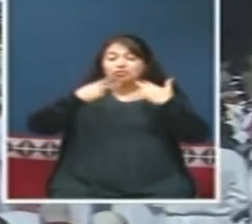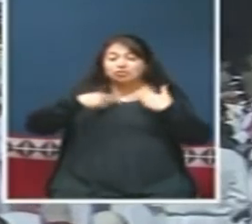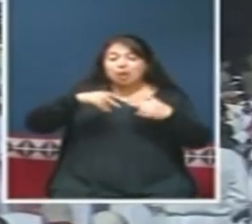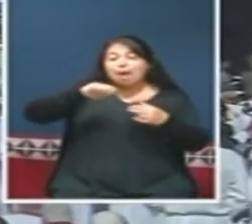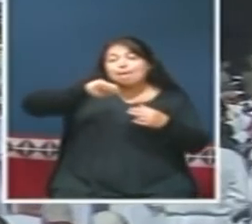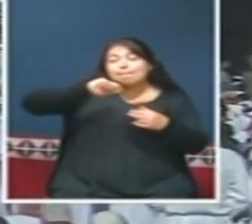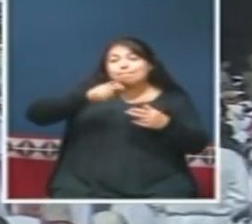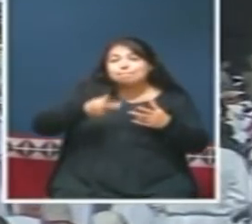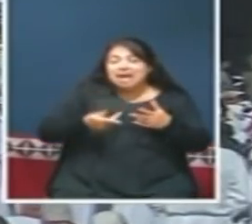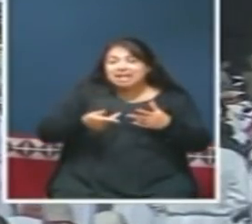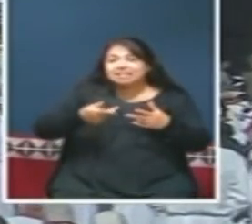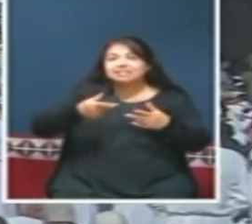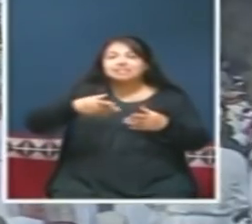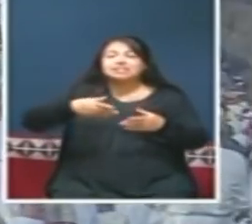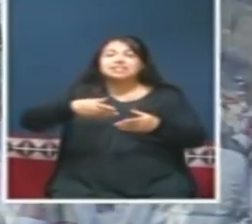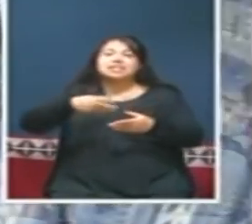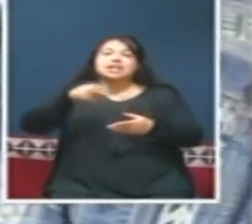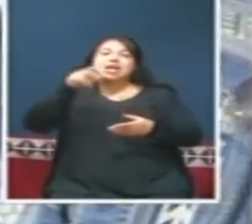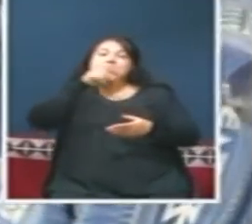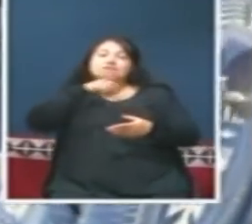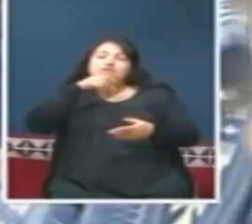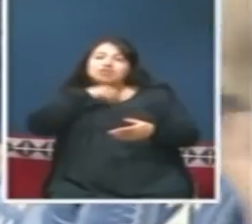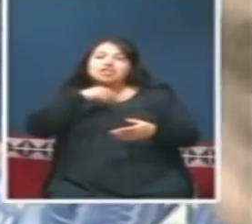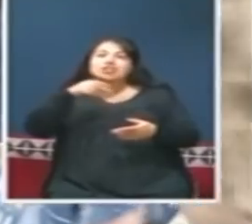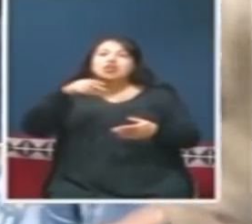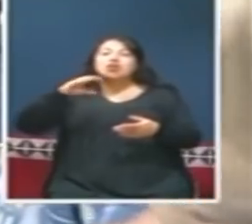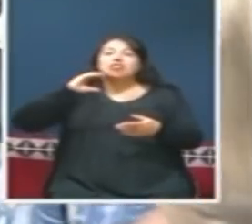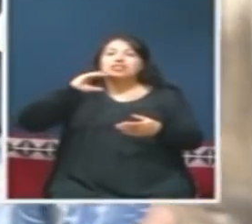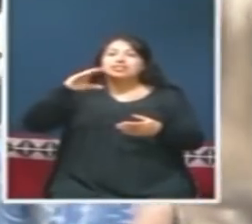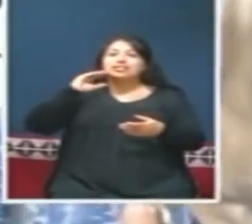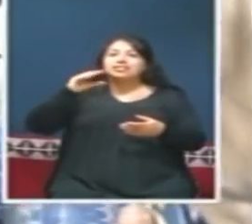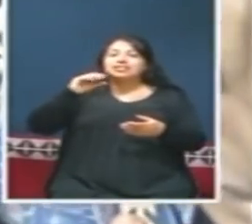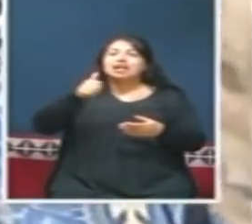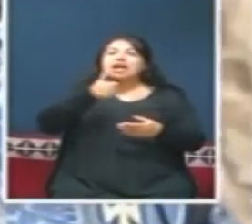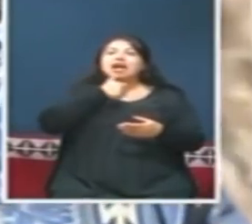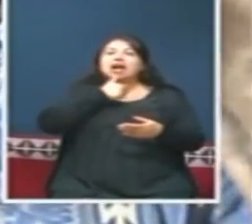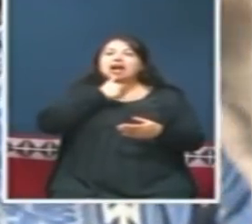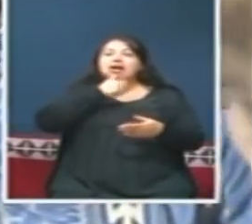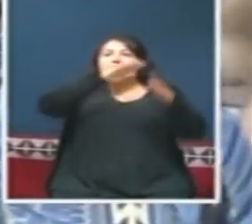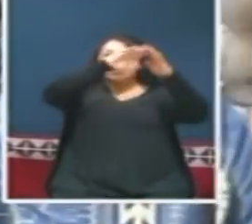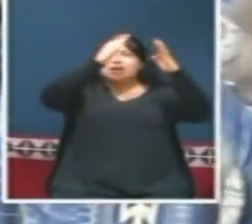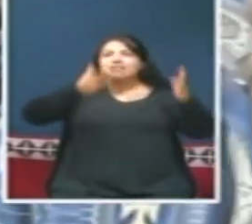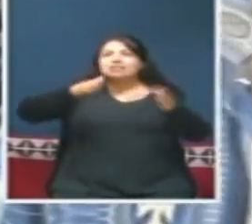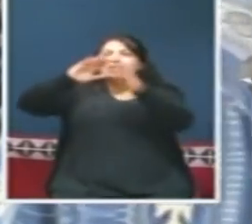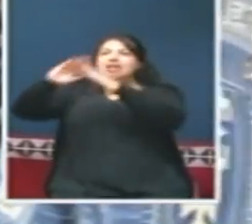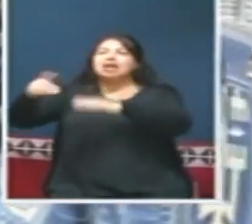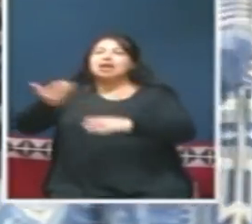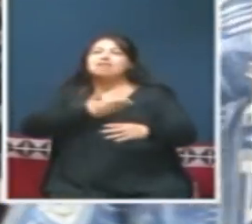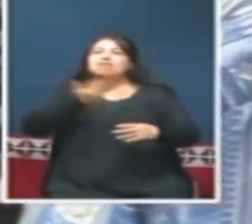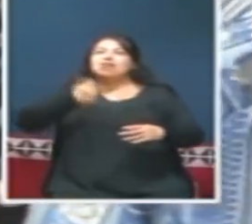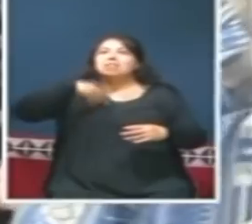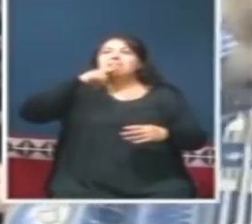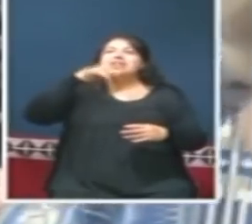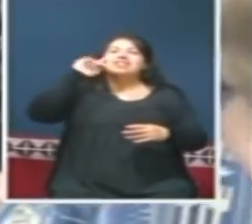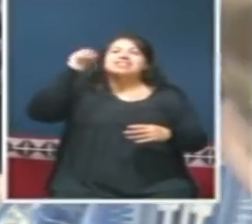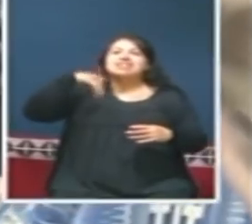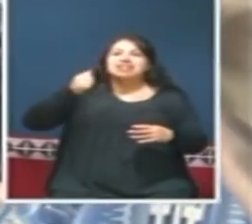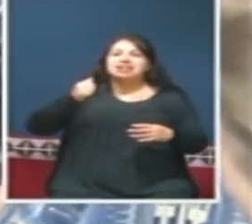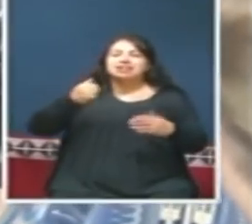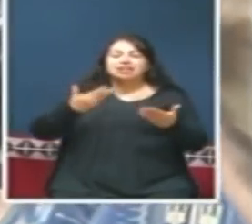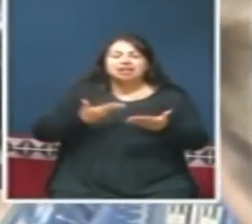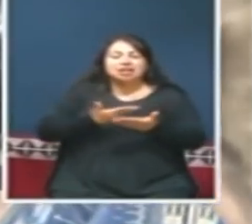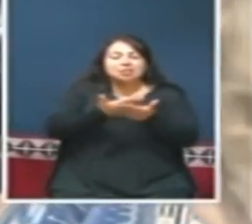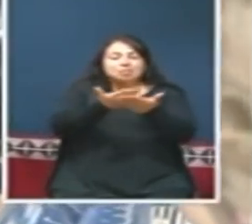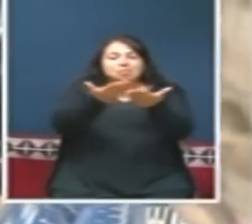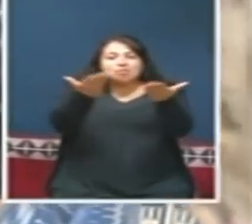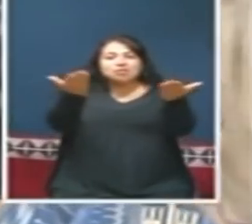Llanos, vino de Chilecito y agua del Famatina que llevamos al altar para que se conviertan